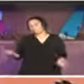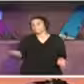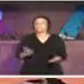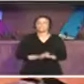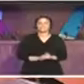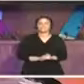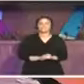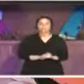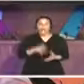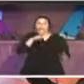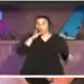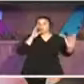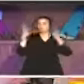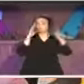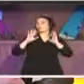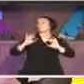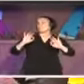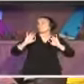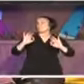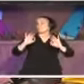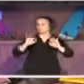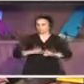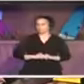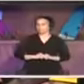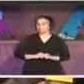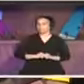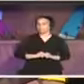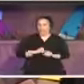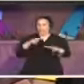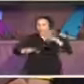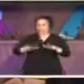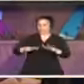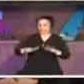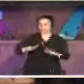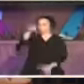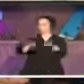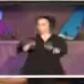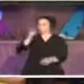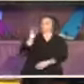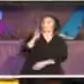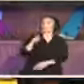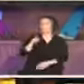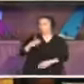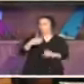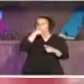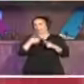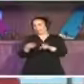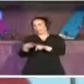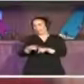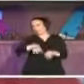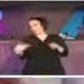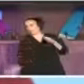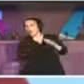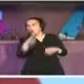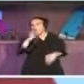pío, llega el momento de lo más especial, ahora la gatita yo la voy a tienes una lengua que te llega hasta el suelo, es que